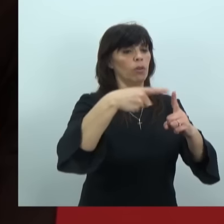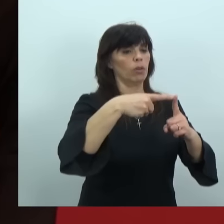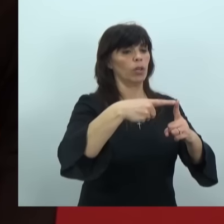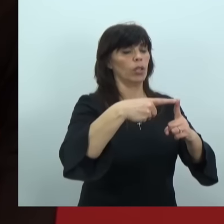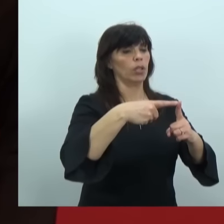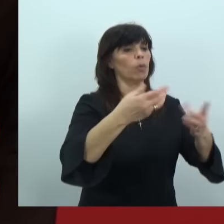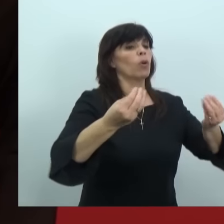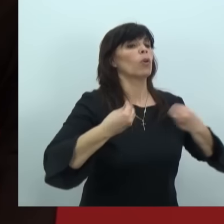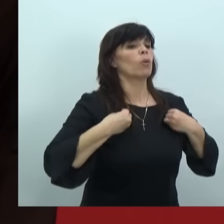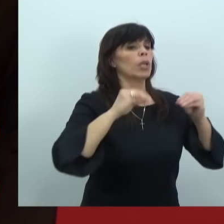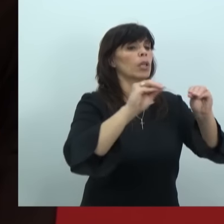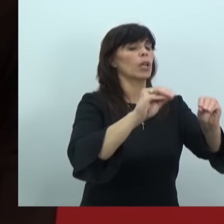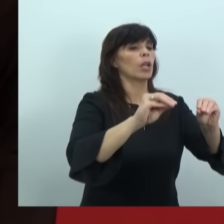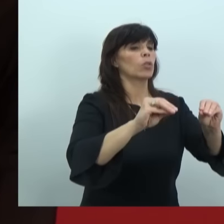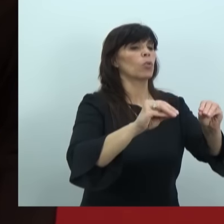vida.